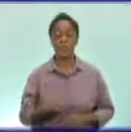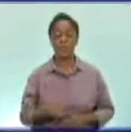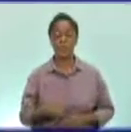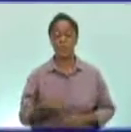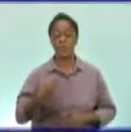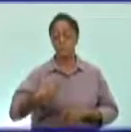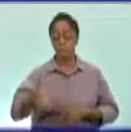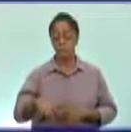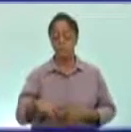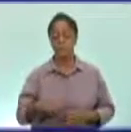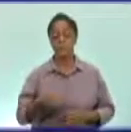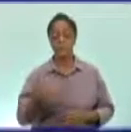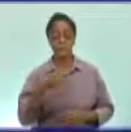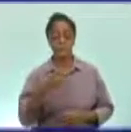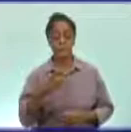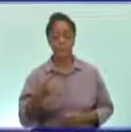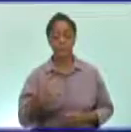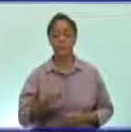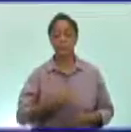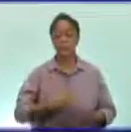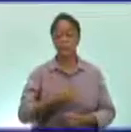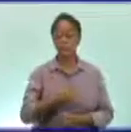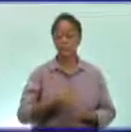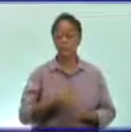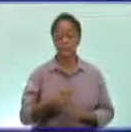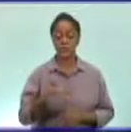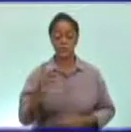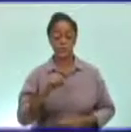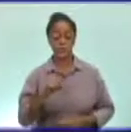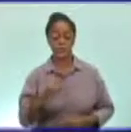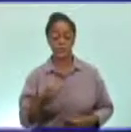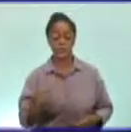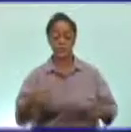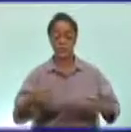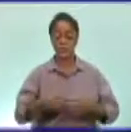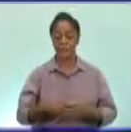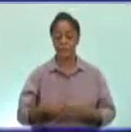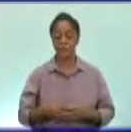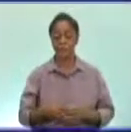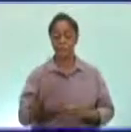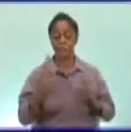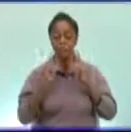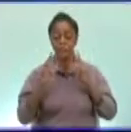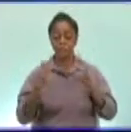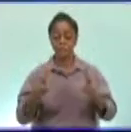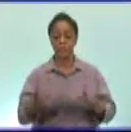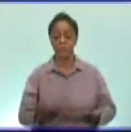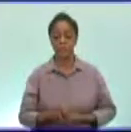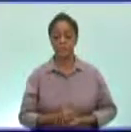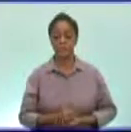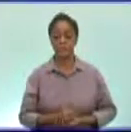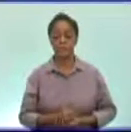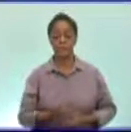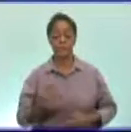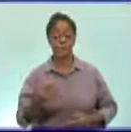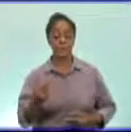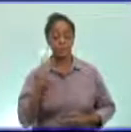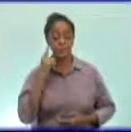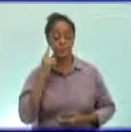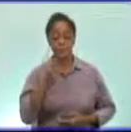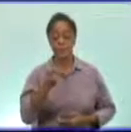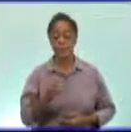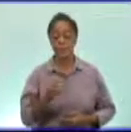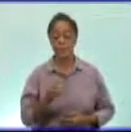otros criterios que utilizaron los científicos para agrupar a los seres vivos. Como pueden ver,